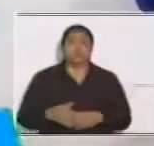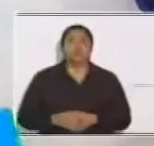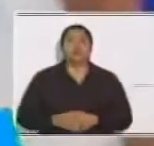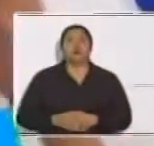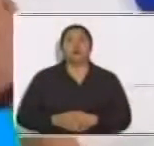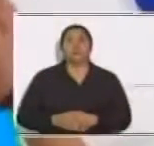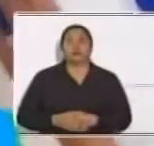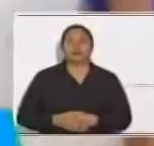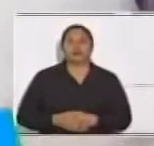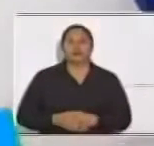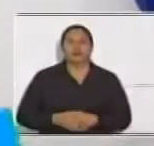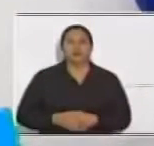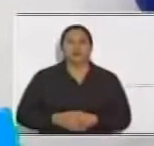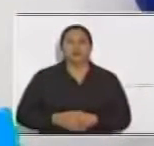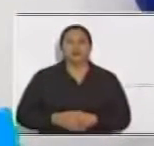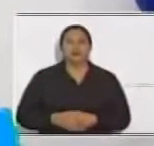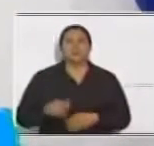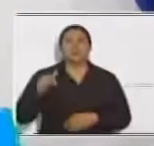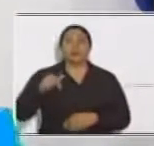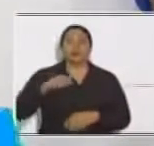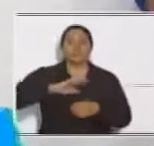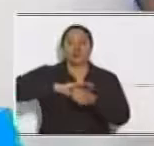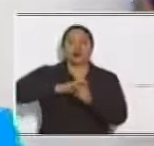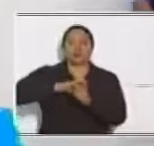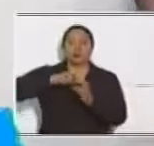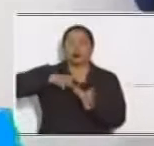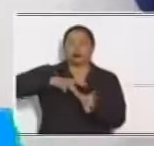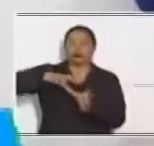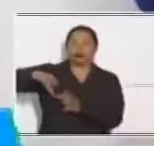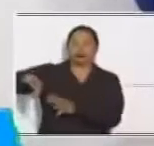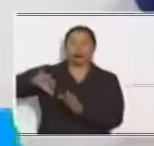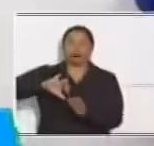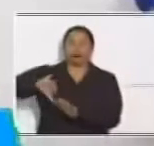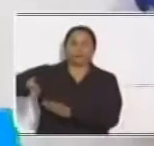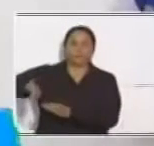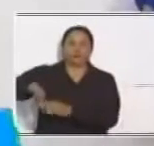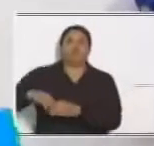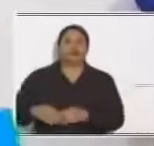Vamos a hacer a un lado los tapones que ya nos van a servir en su momento.